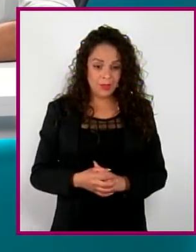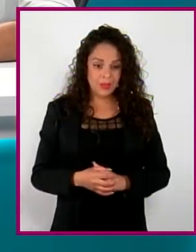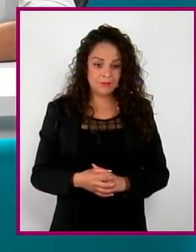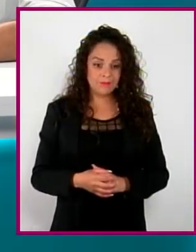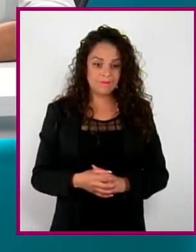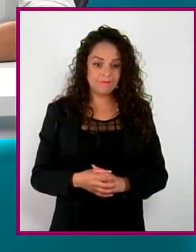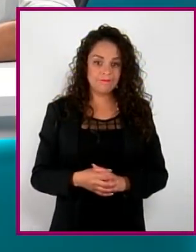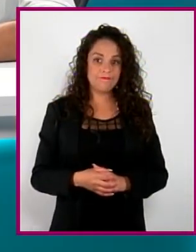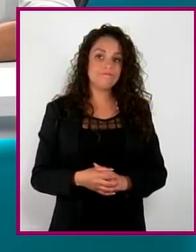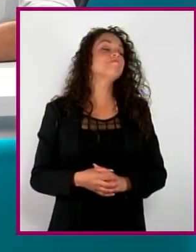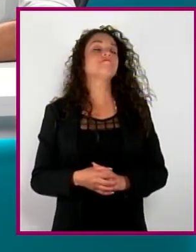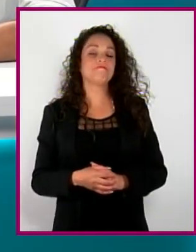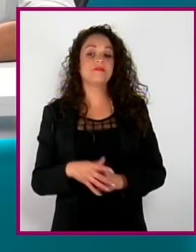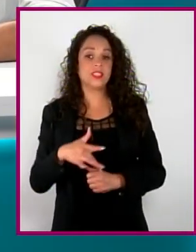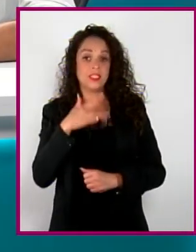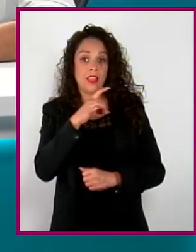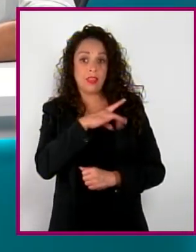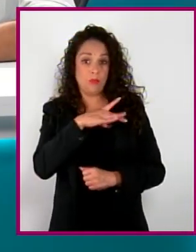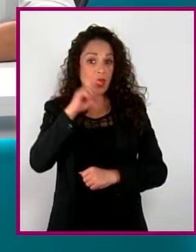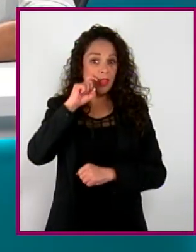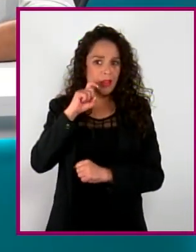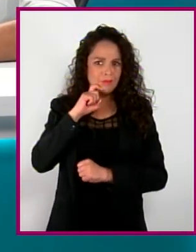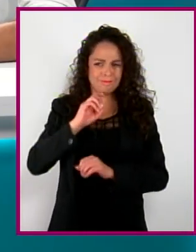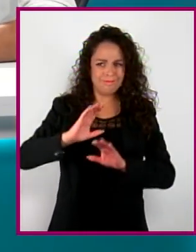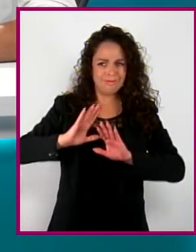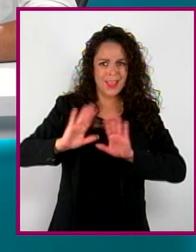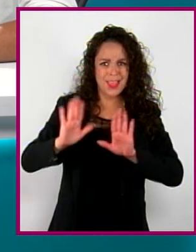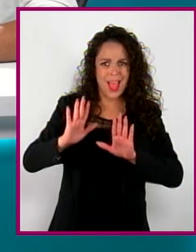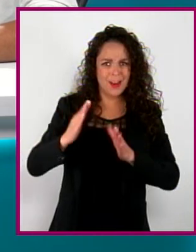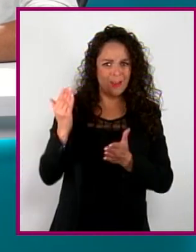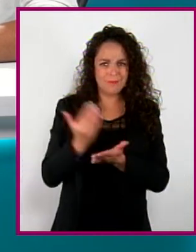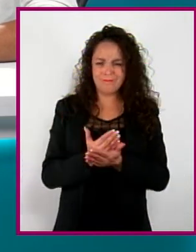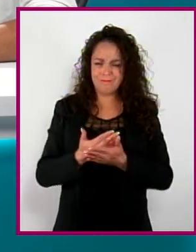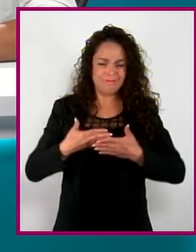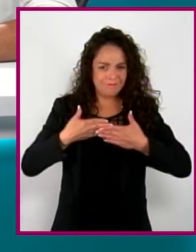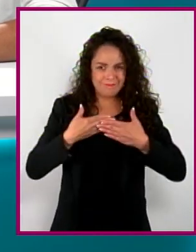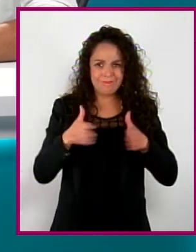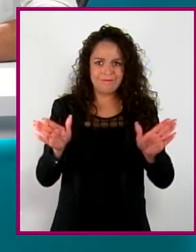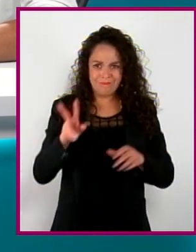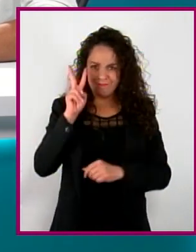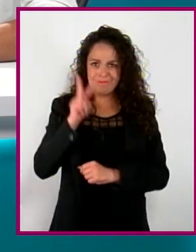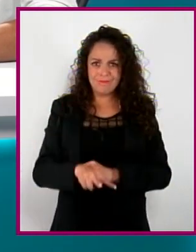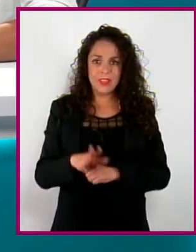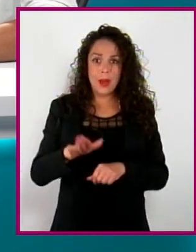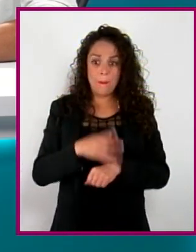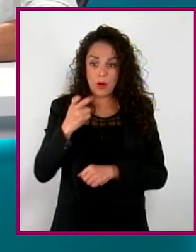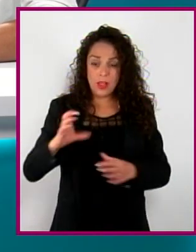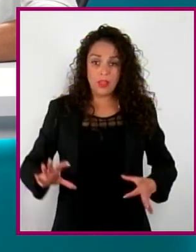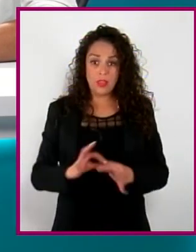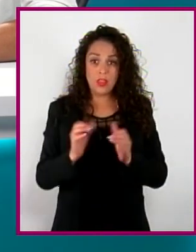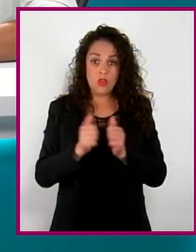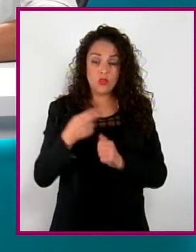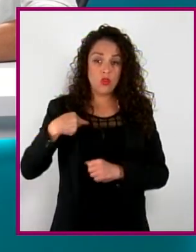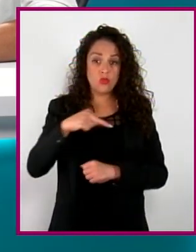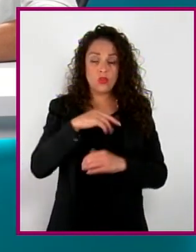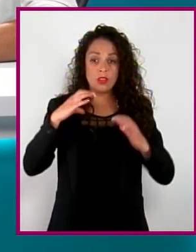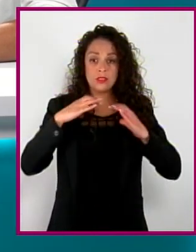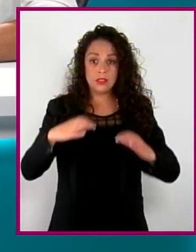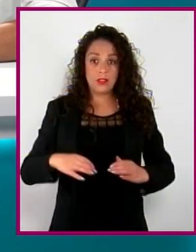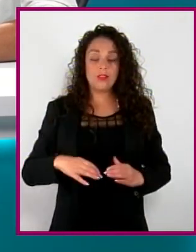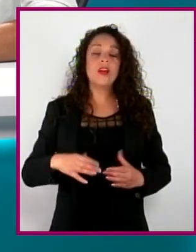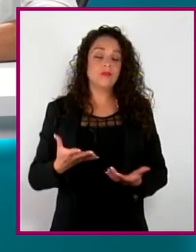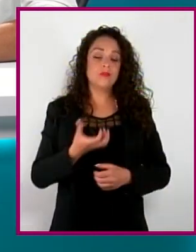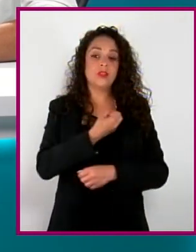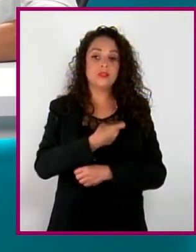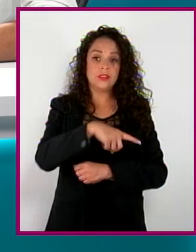de que dejemos de tenerle miedo a la sexualidad, porque como ya vimos, es una parte que nos constituye y nos hace bien, muy bien,